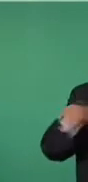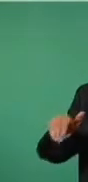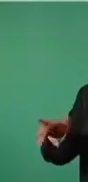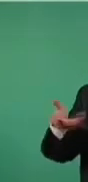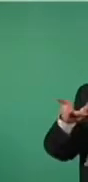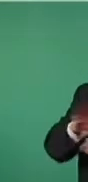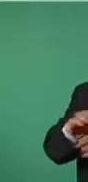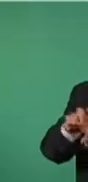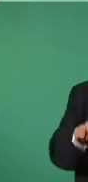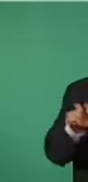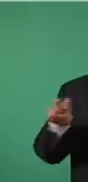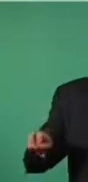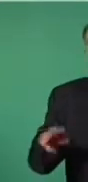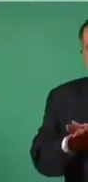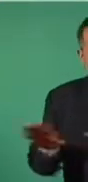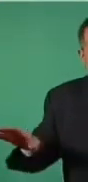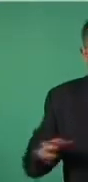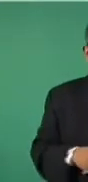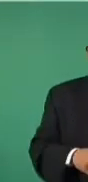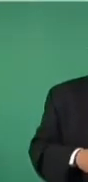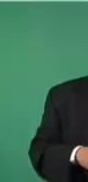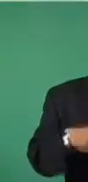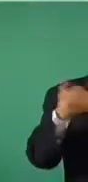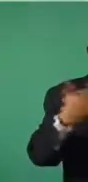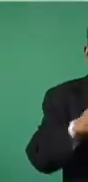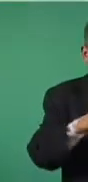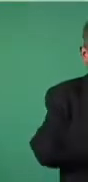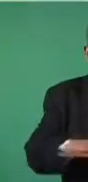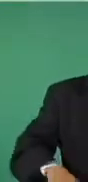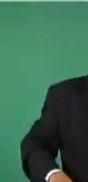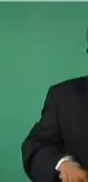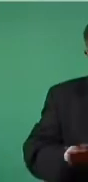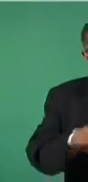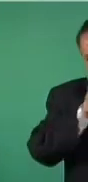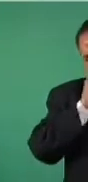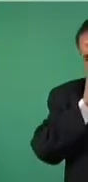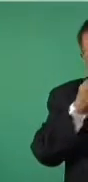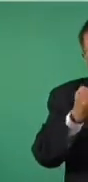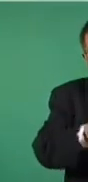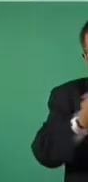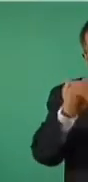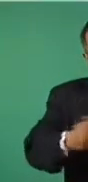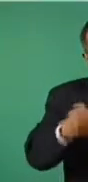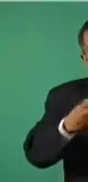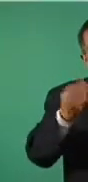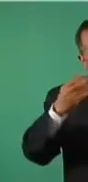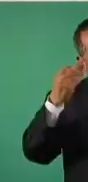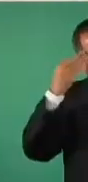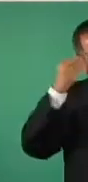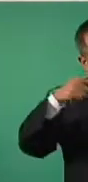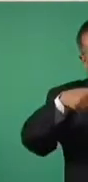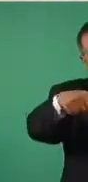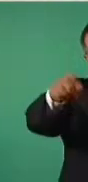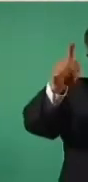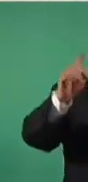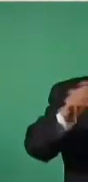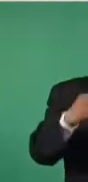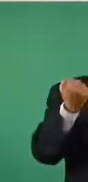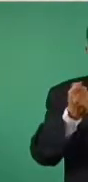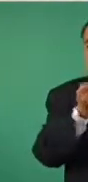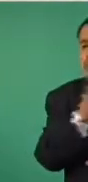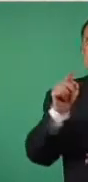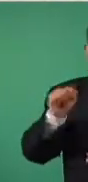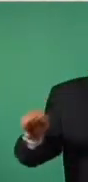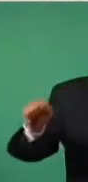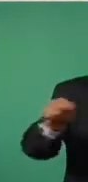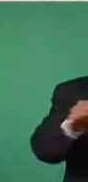o la elección de los candidatos. Pero ahora falta todavía mucho y son muy responsables los